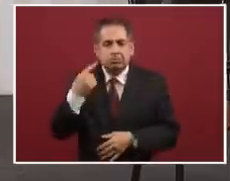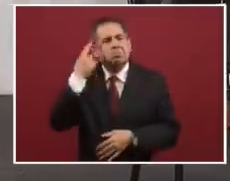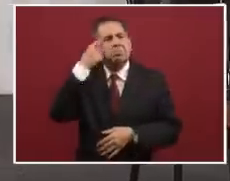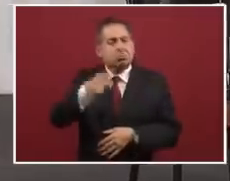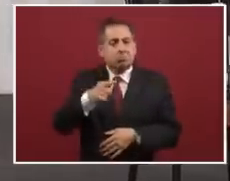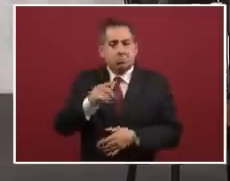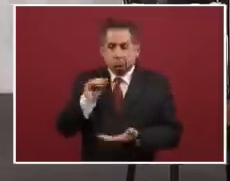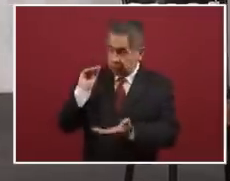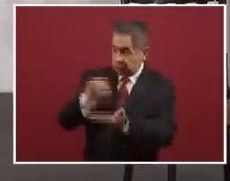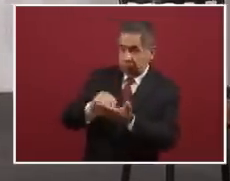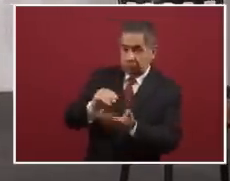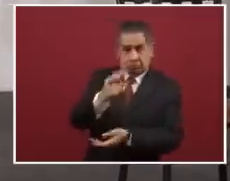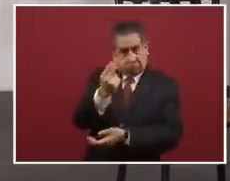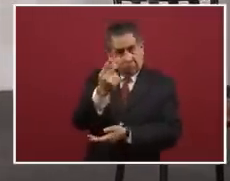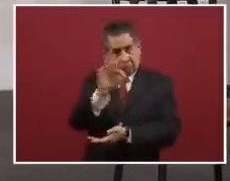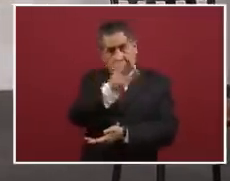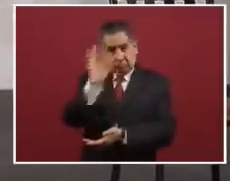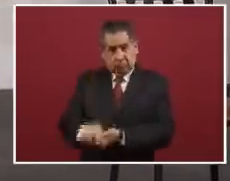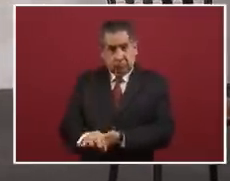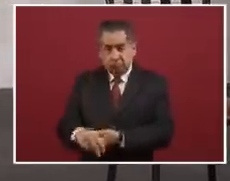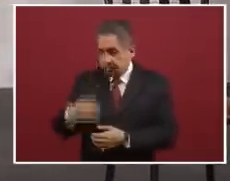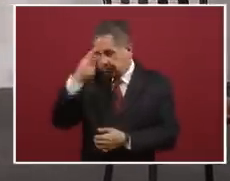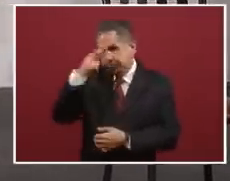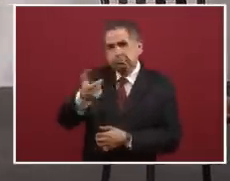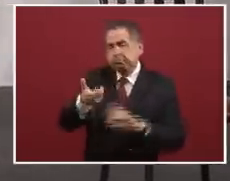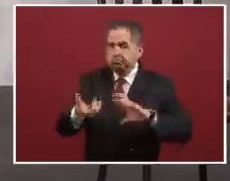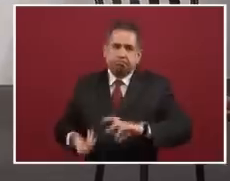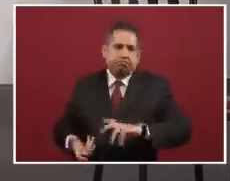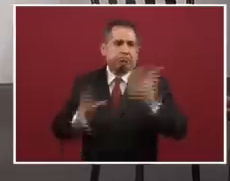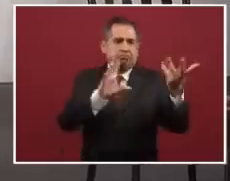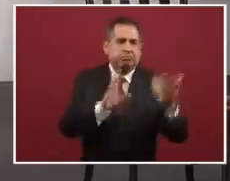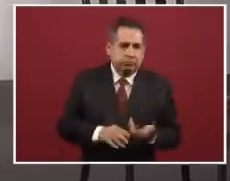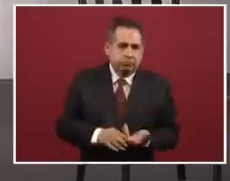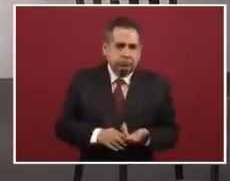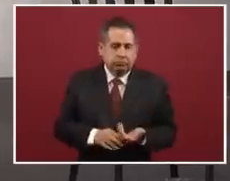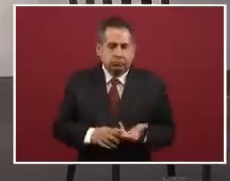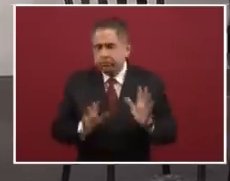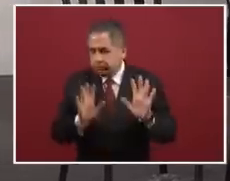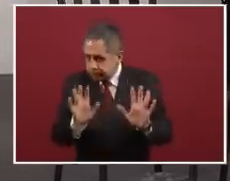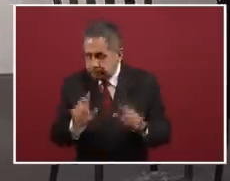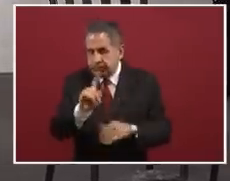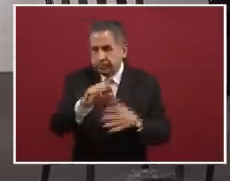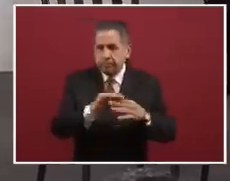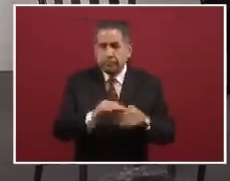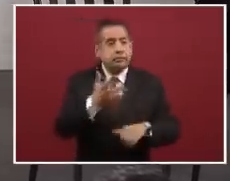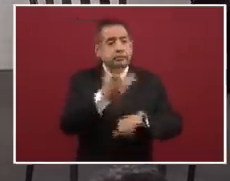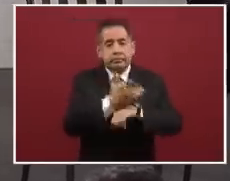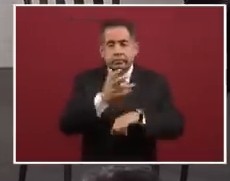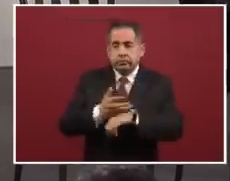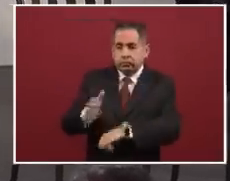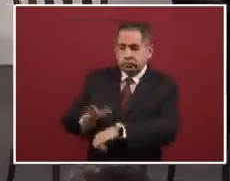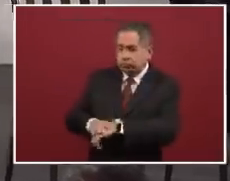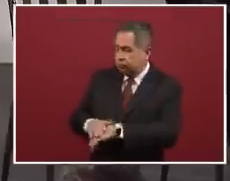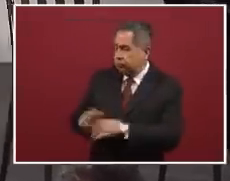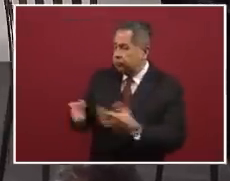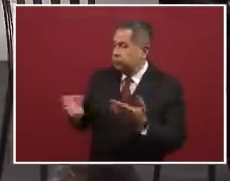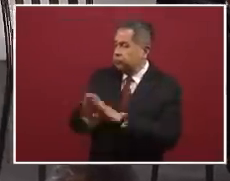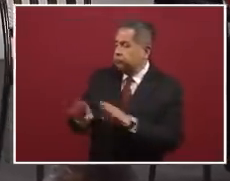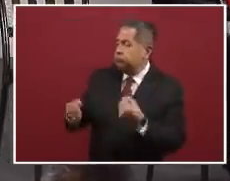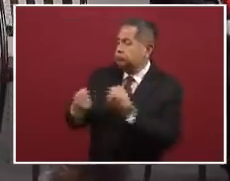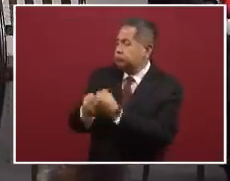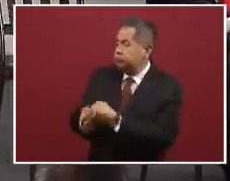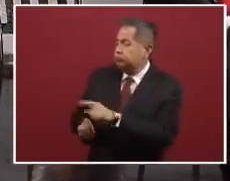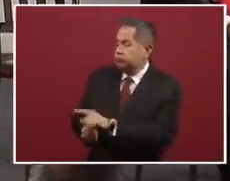del 25%? Pues colapsan la economía. Ahora, ¿qué te está diciendo Estados Unidos? Sella tu frontera. No, lo que está diciendo